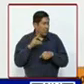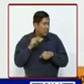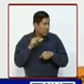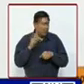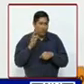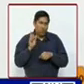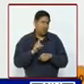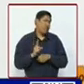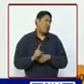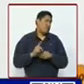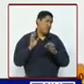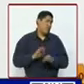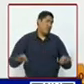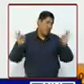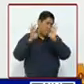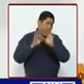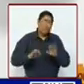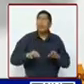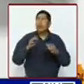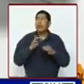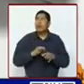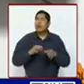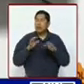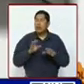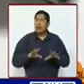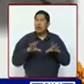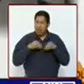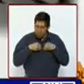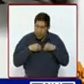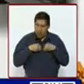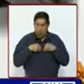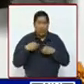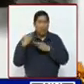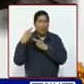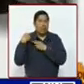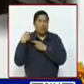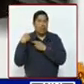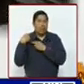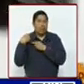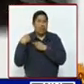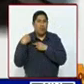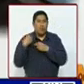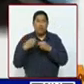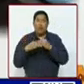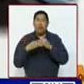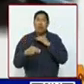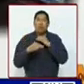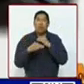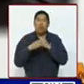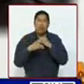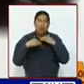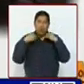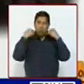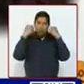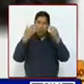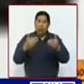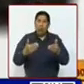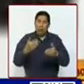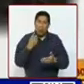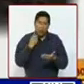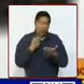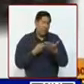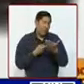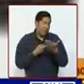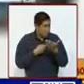¿no? Es importante que asuman esa responsabilidad los señores conductores, especialmente del servicio público. En este caso que hemos visto